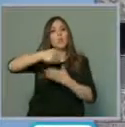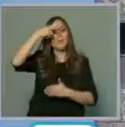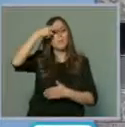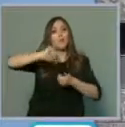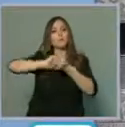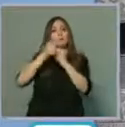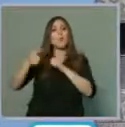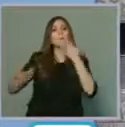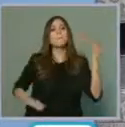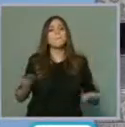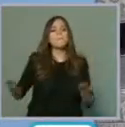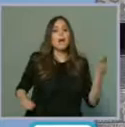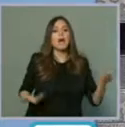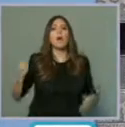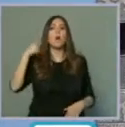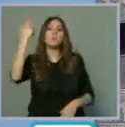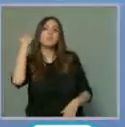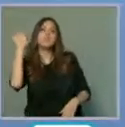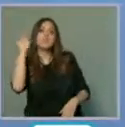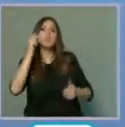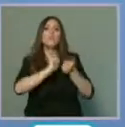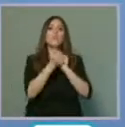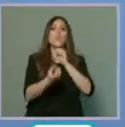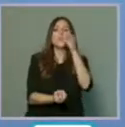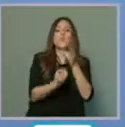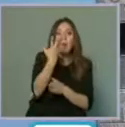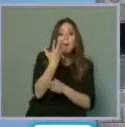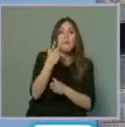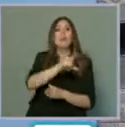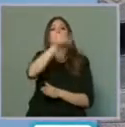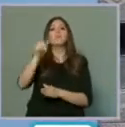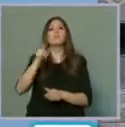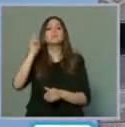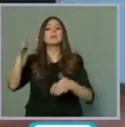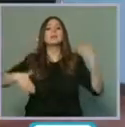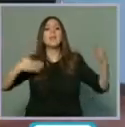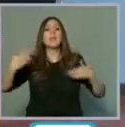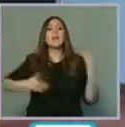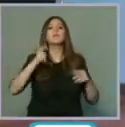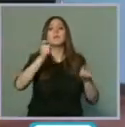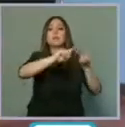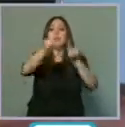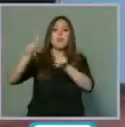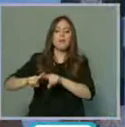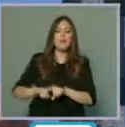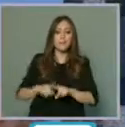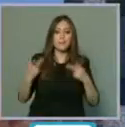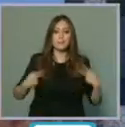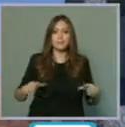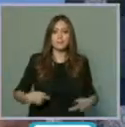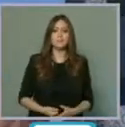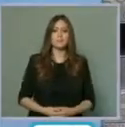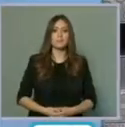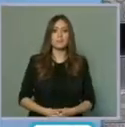con Semoa mientras escuchamos música nueva y mientras celebramos la diversidad. Esto va a ser después de la